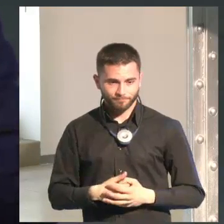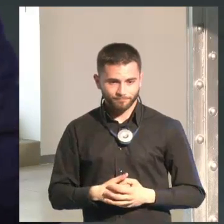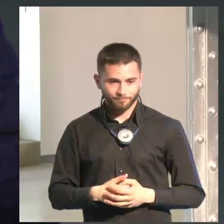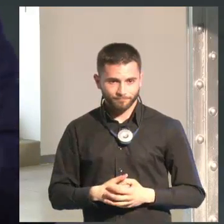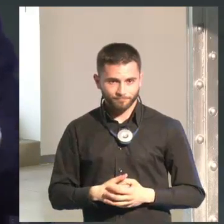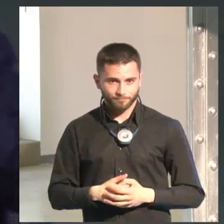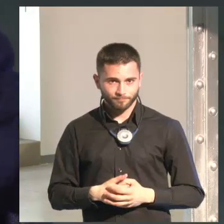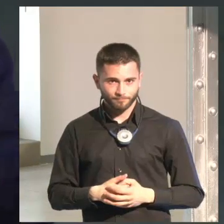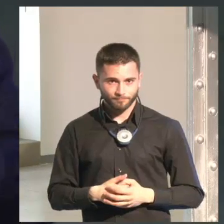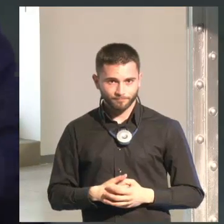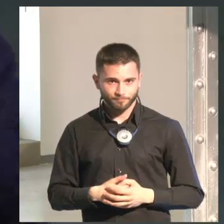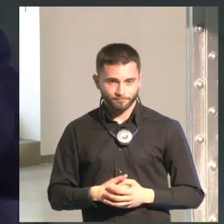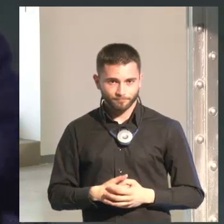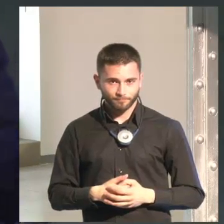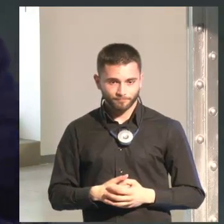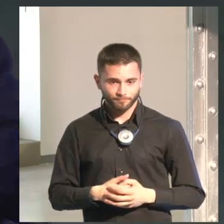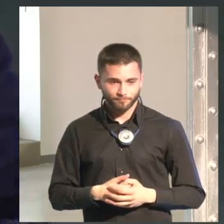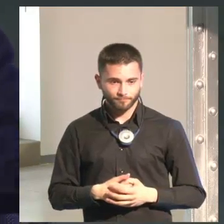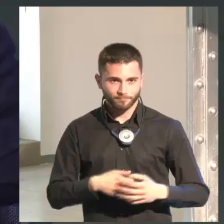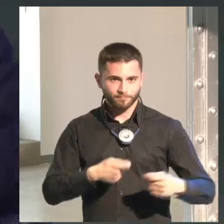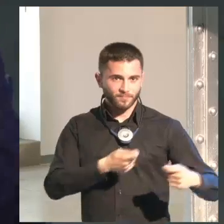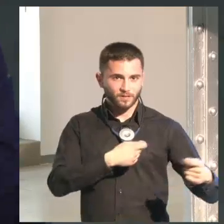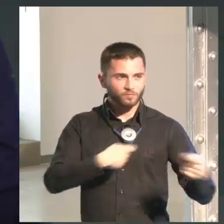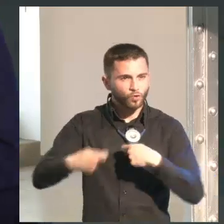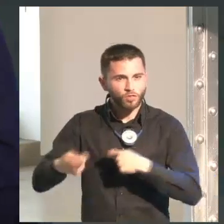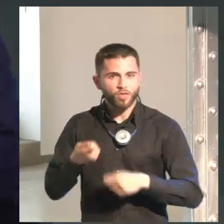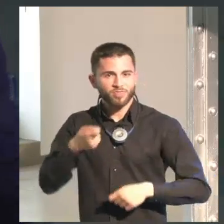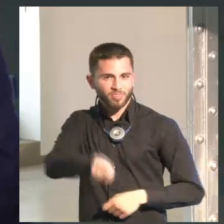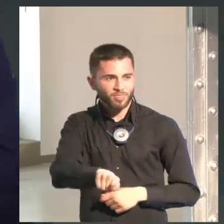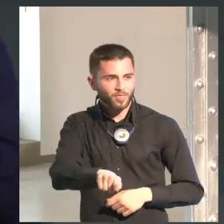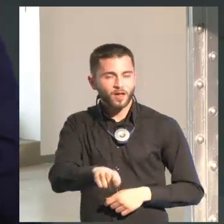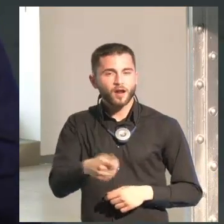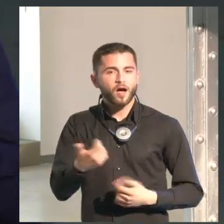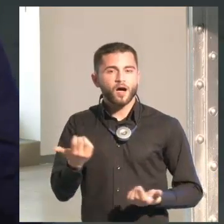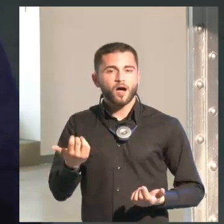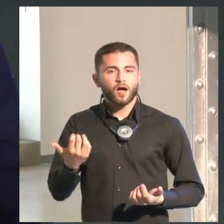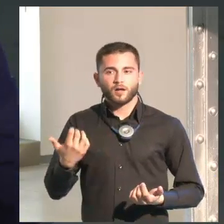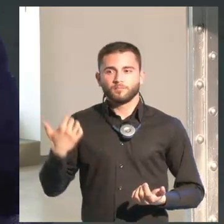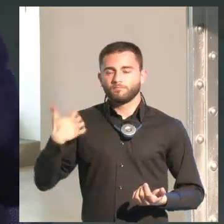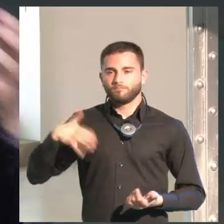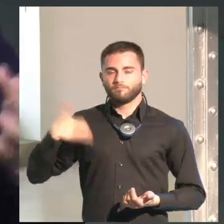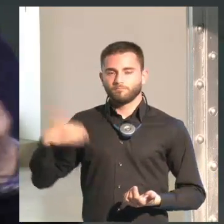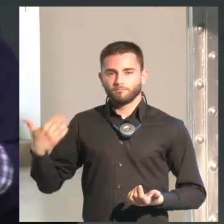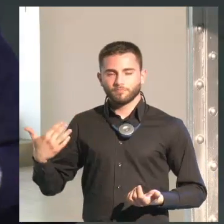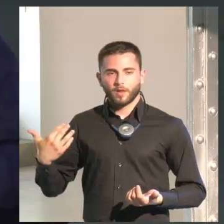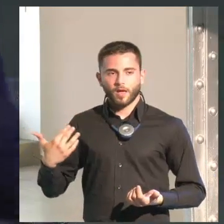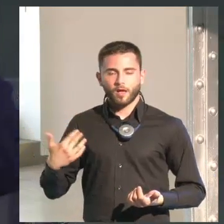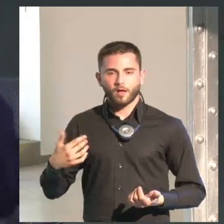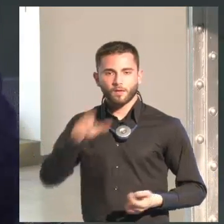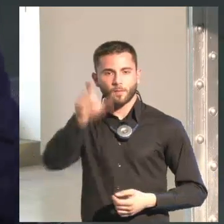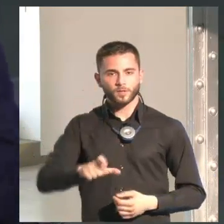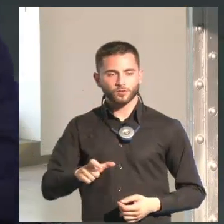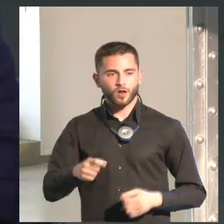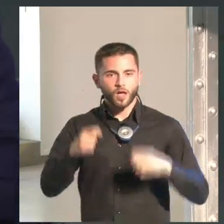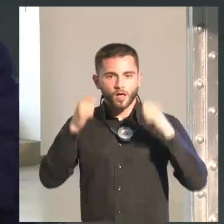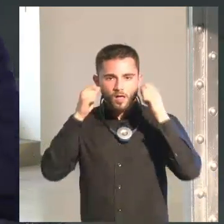hace negocio de cerrarlo, como el que estamos ahora con las apps y tal, y de repente cuando todo está tan cerrado que es insoportable, de repente alguien descubre una forma